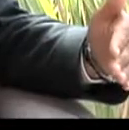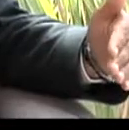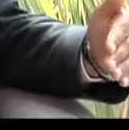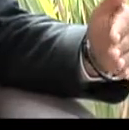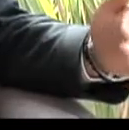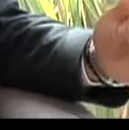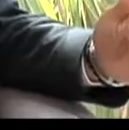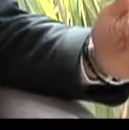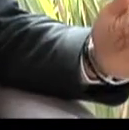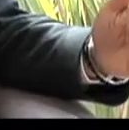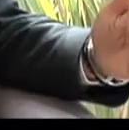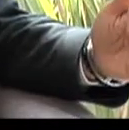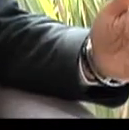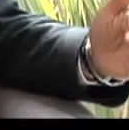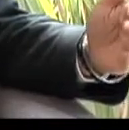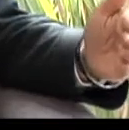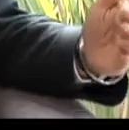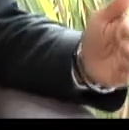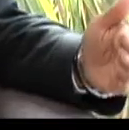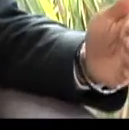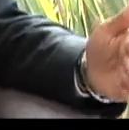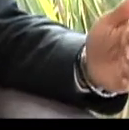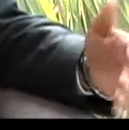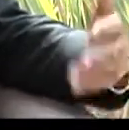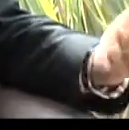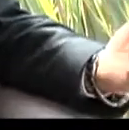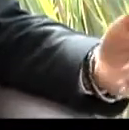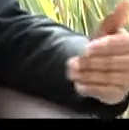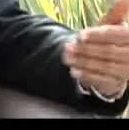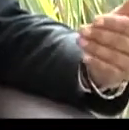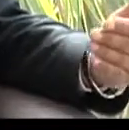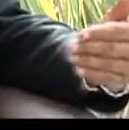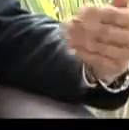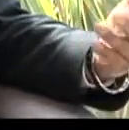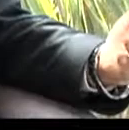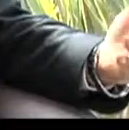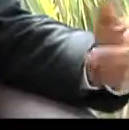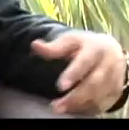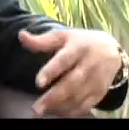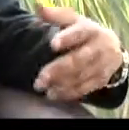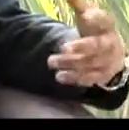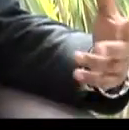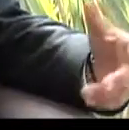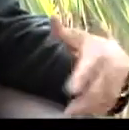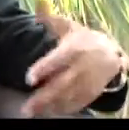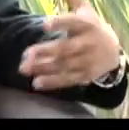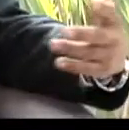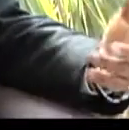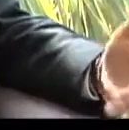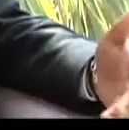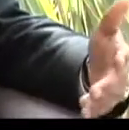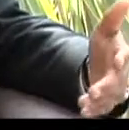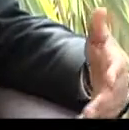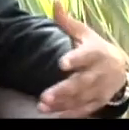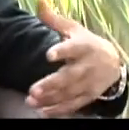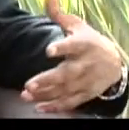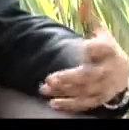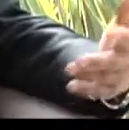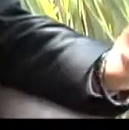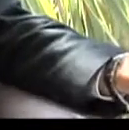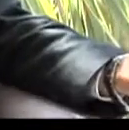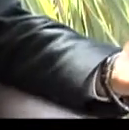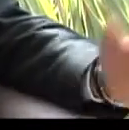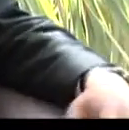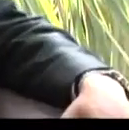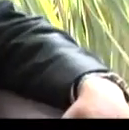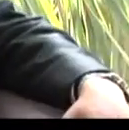conocimientos que se tienen que generar en la normal son relativamente los mismos, es decir, el aprendizaje del español, de la matemática, de la ciencia, y